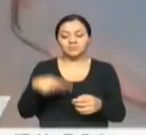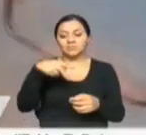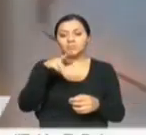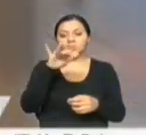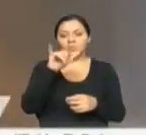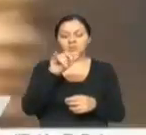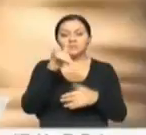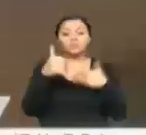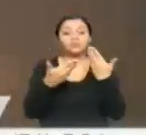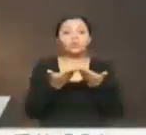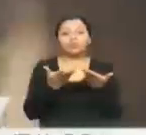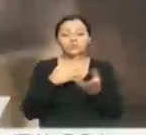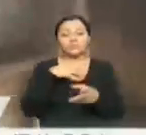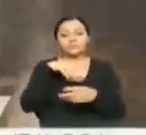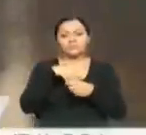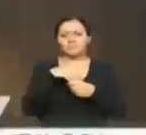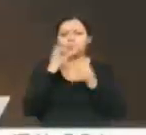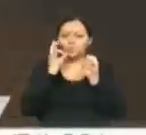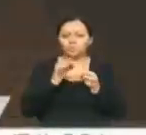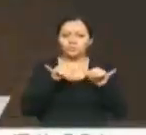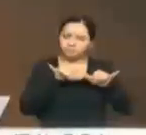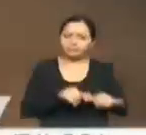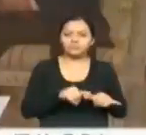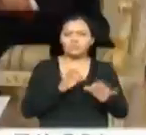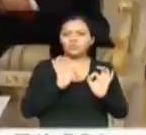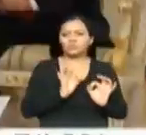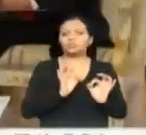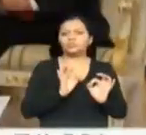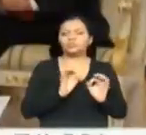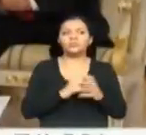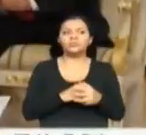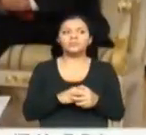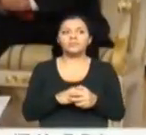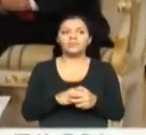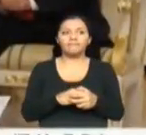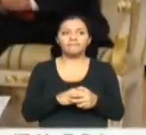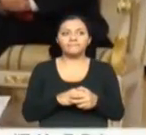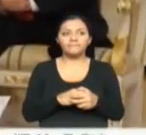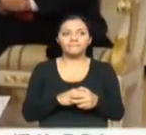se encontraba en la ciudad al momento del incidente.